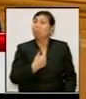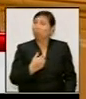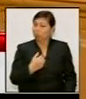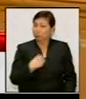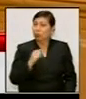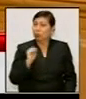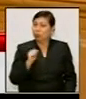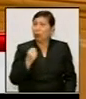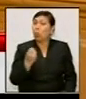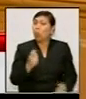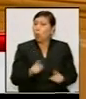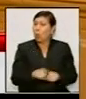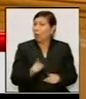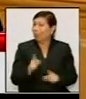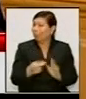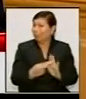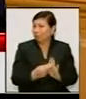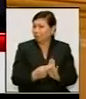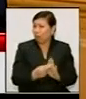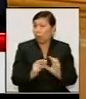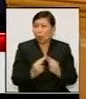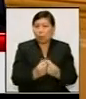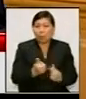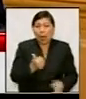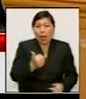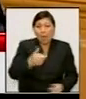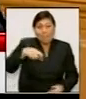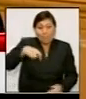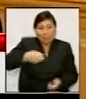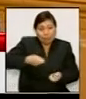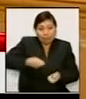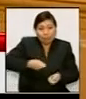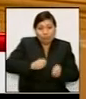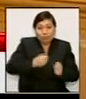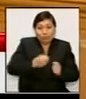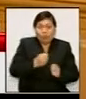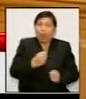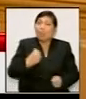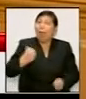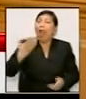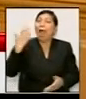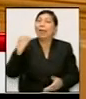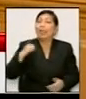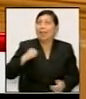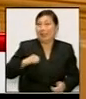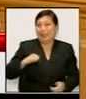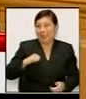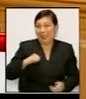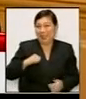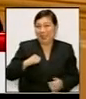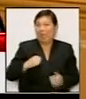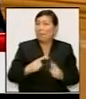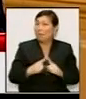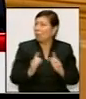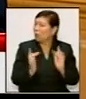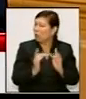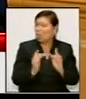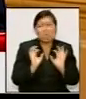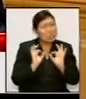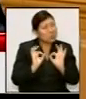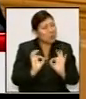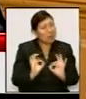oportunidad, al igual que él, de representar al partido de Belaúnde en unos comicios municipales. Y el contacto siempre fue